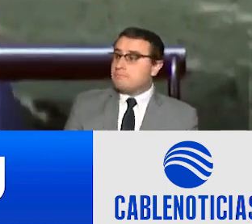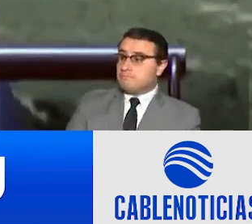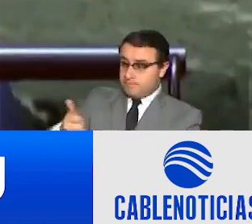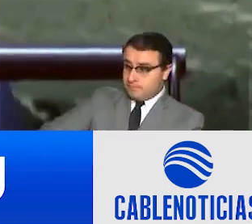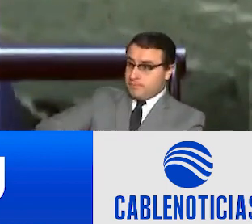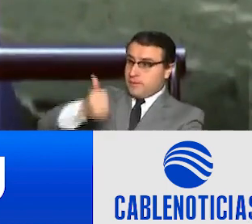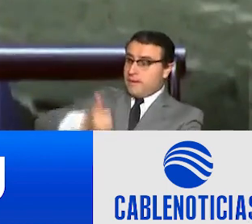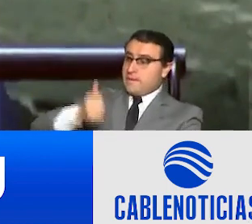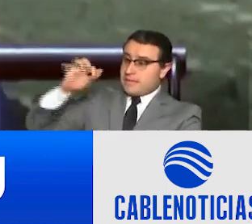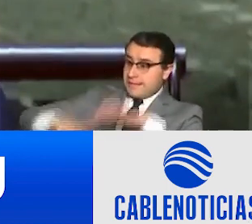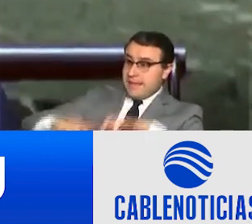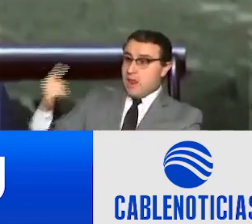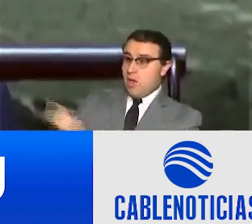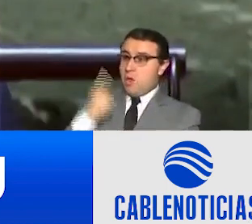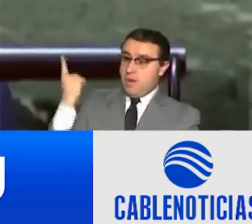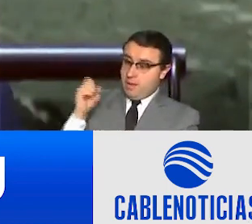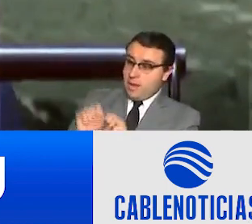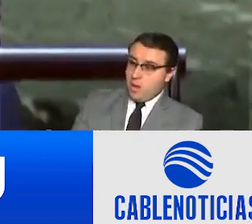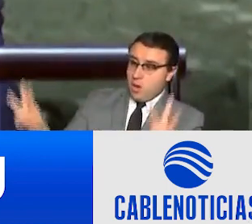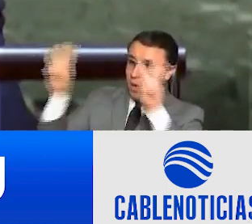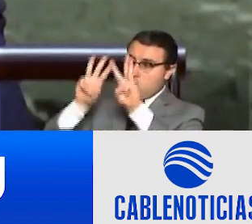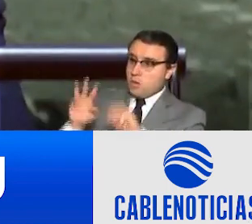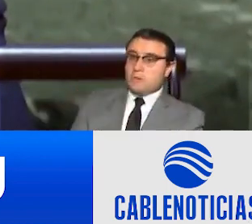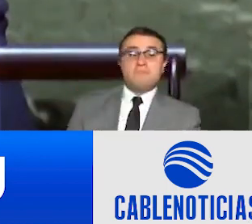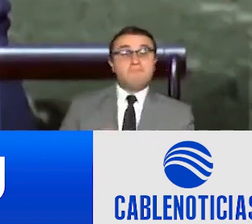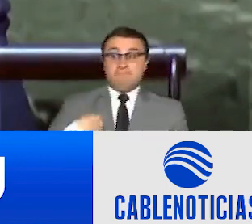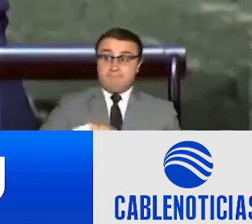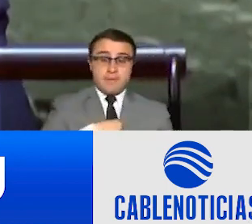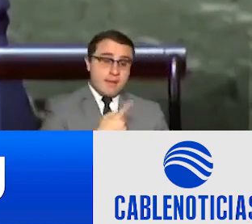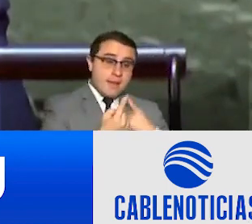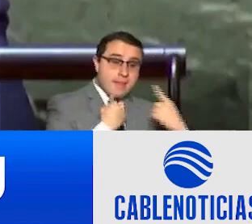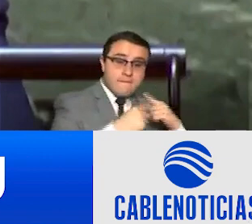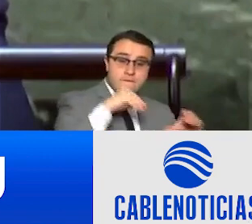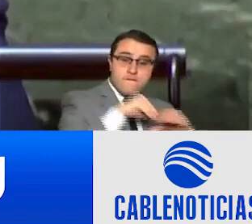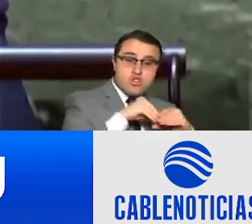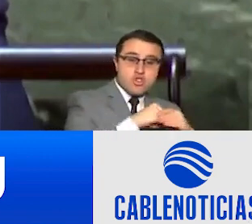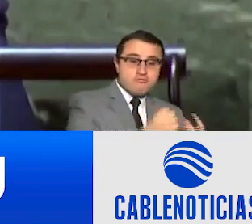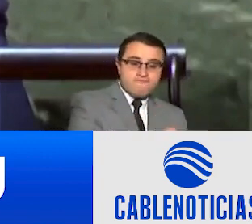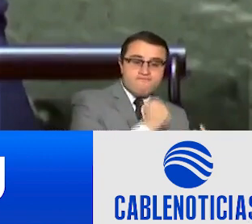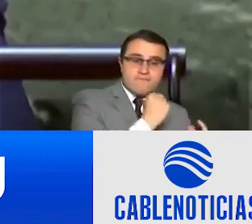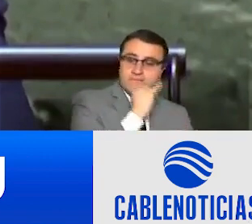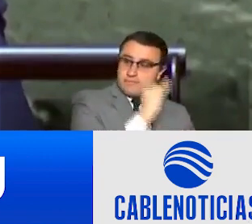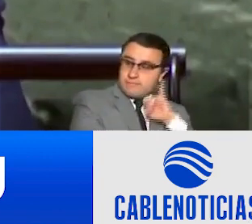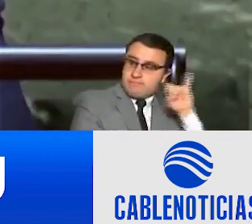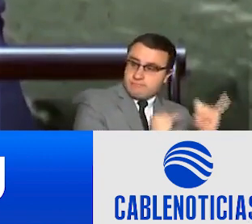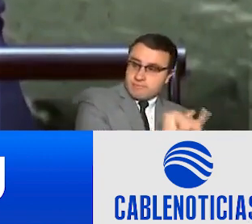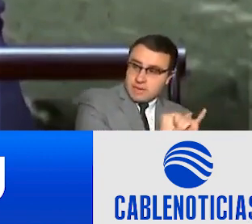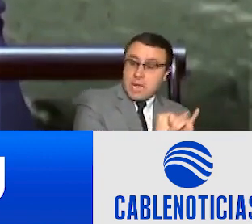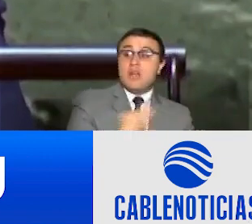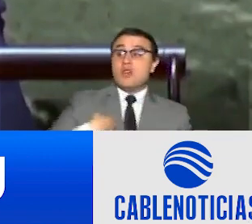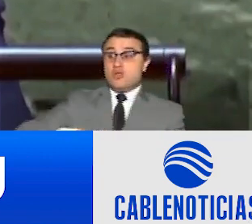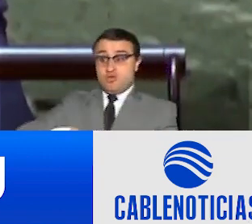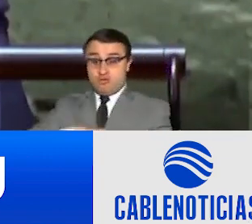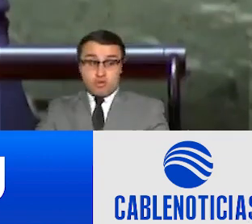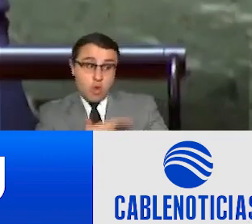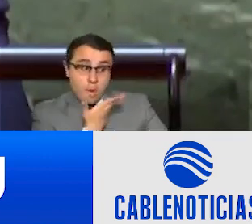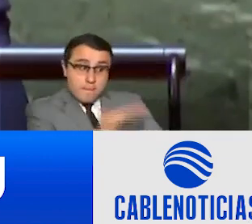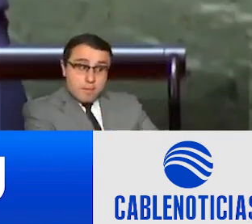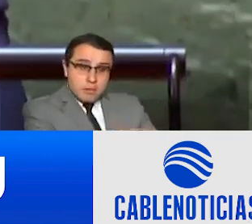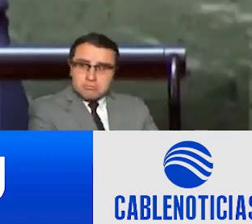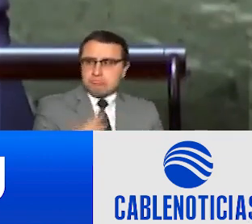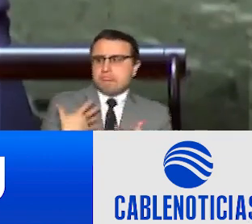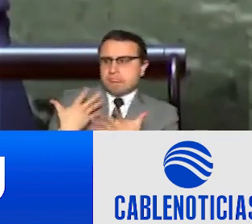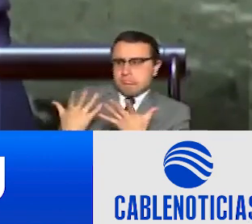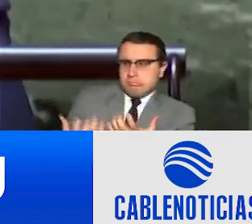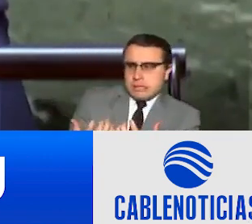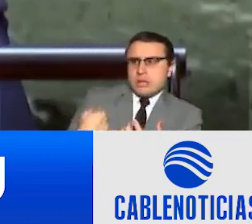Unidas, hemos conversado con el Fondo Monetario Internacional y le hemos propuesto, y nos gustaría